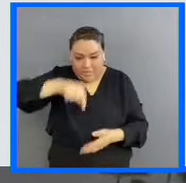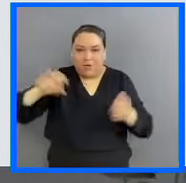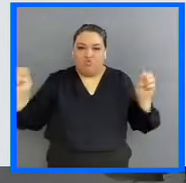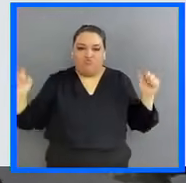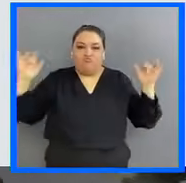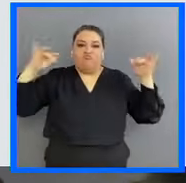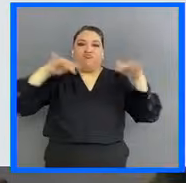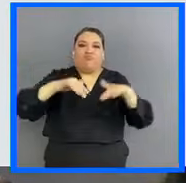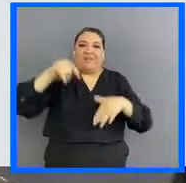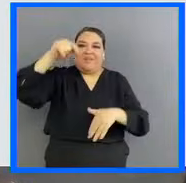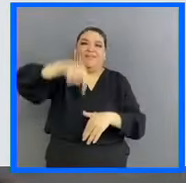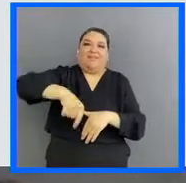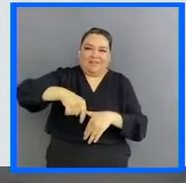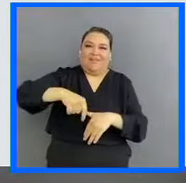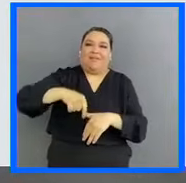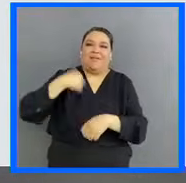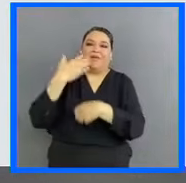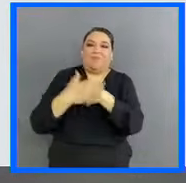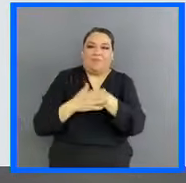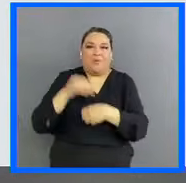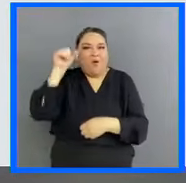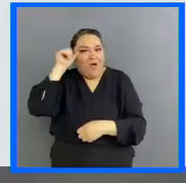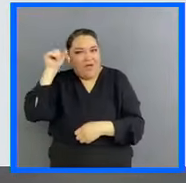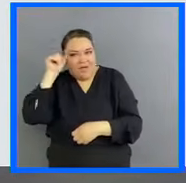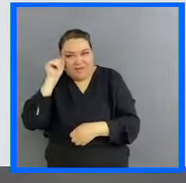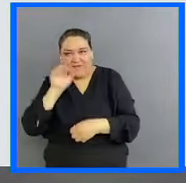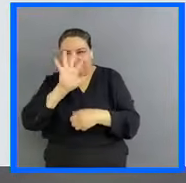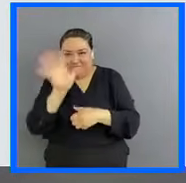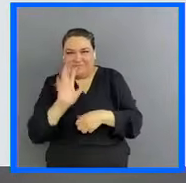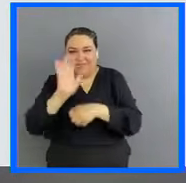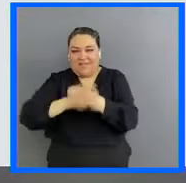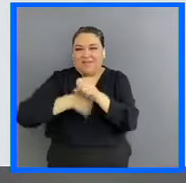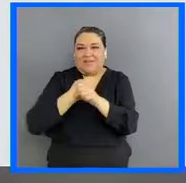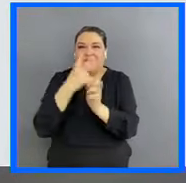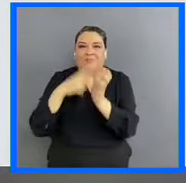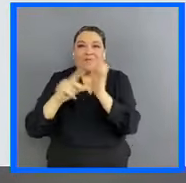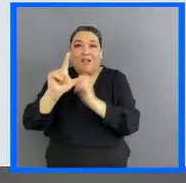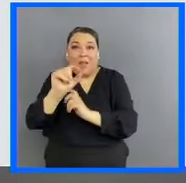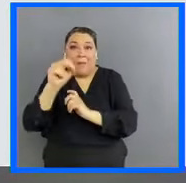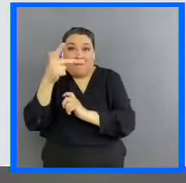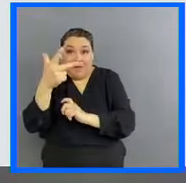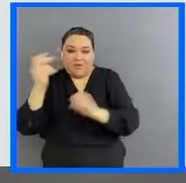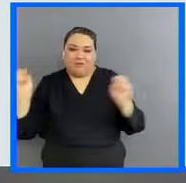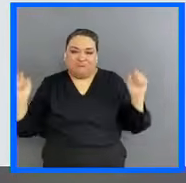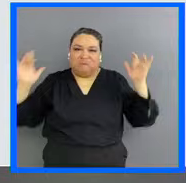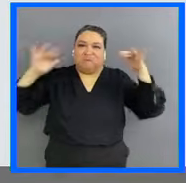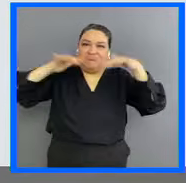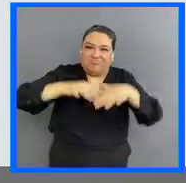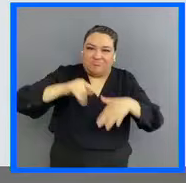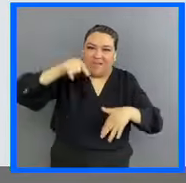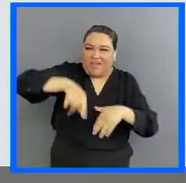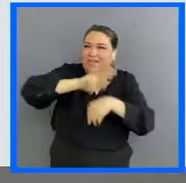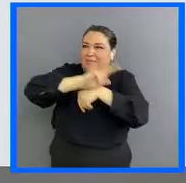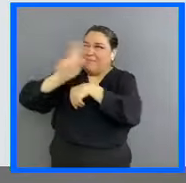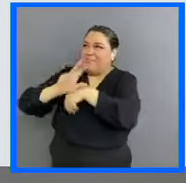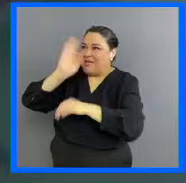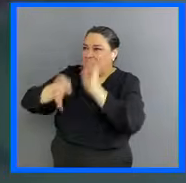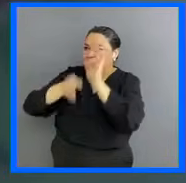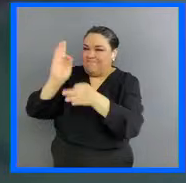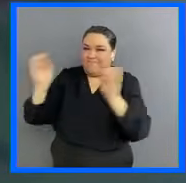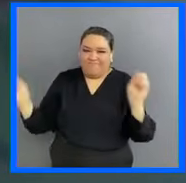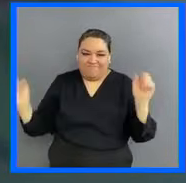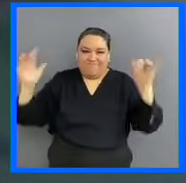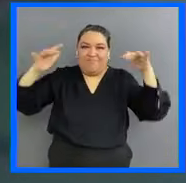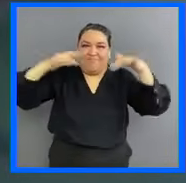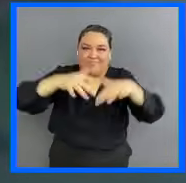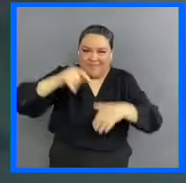Económica Asia-Pacífico 2028, una decisión avalada por unanimidad por los países miembros. Además, destacó que a pesar